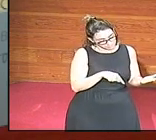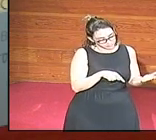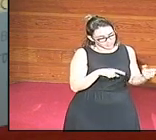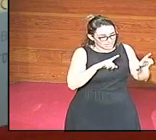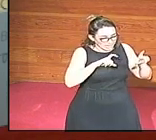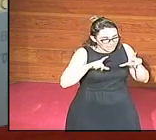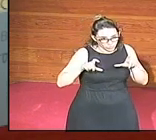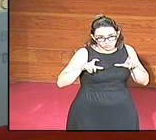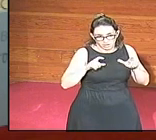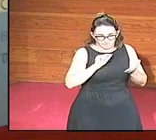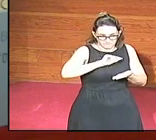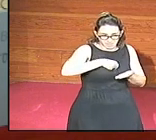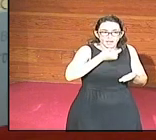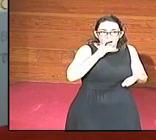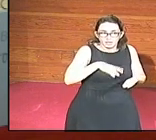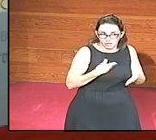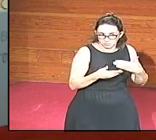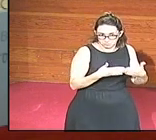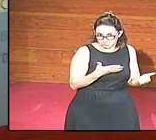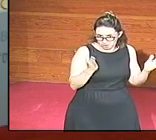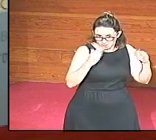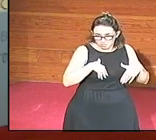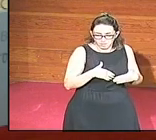firma de un tipo